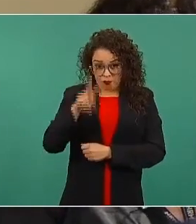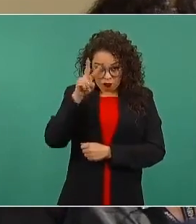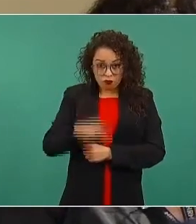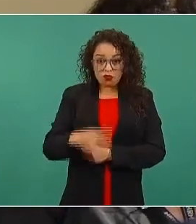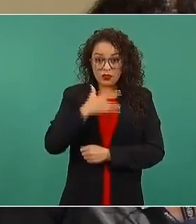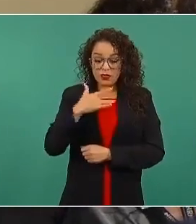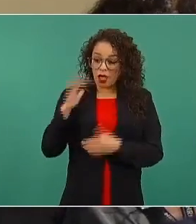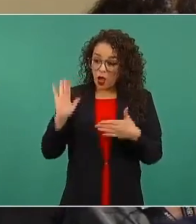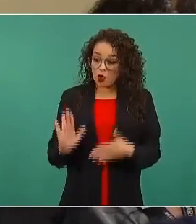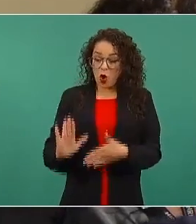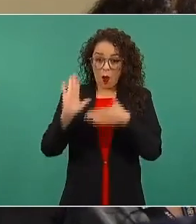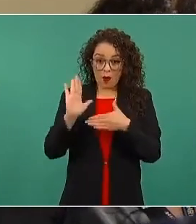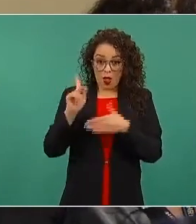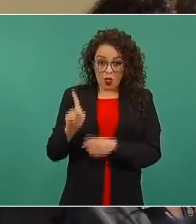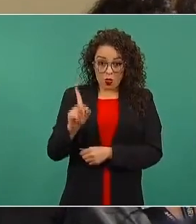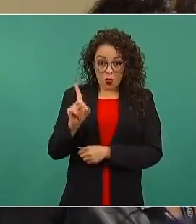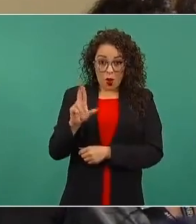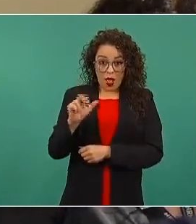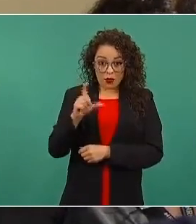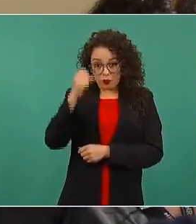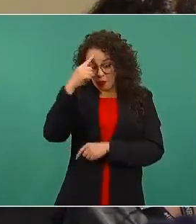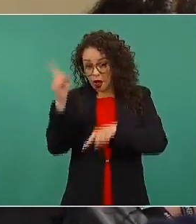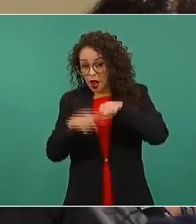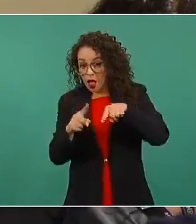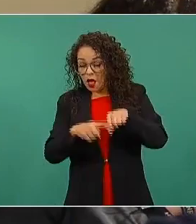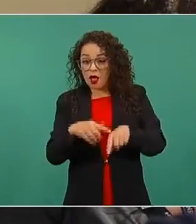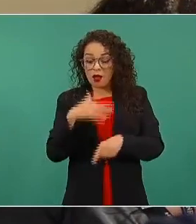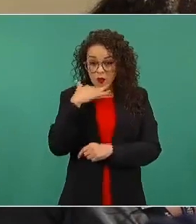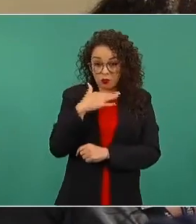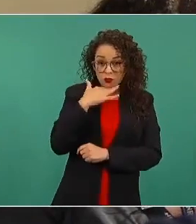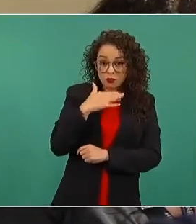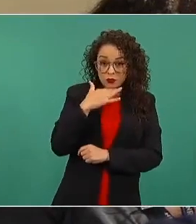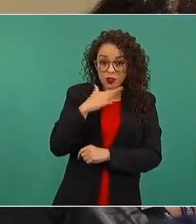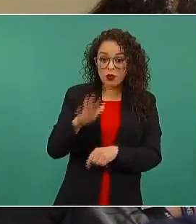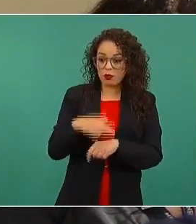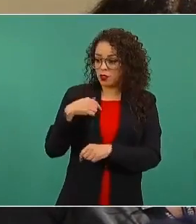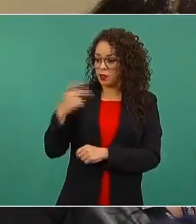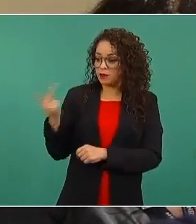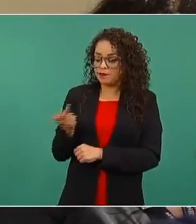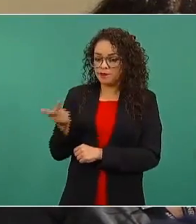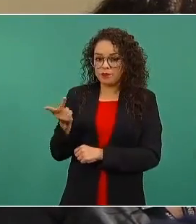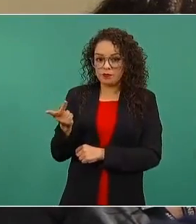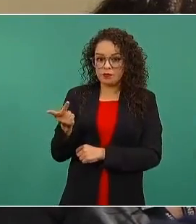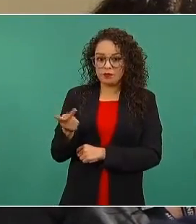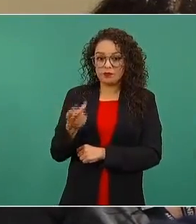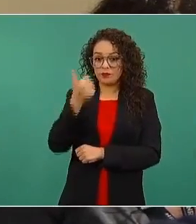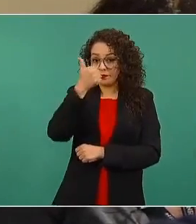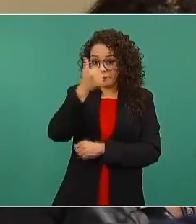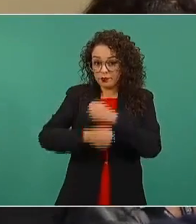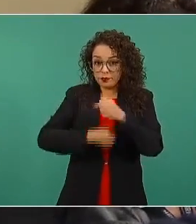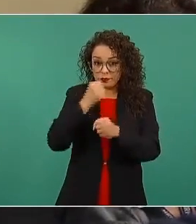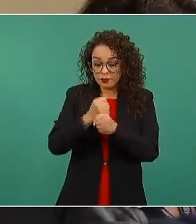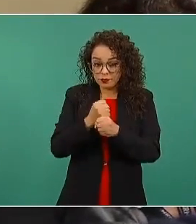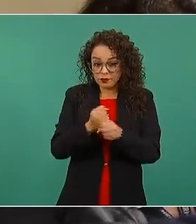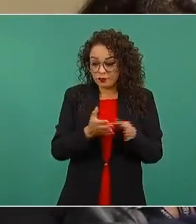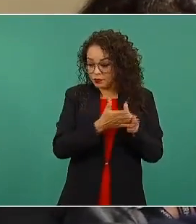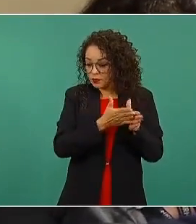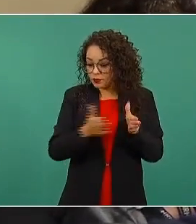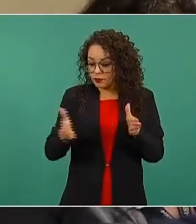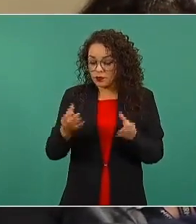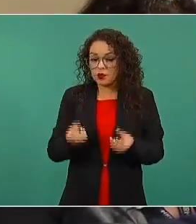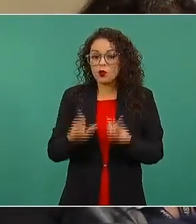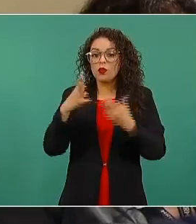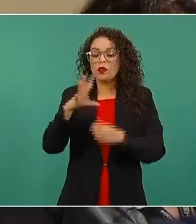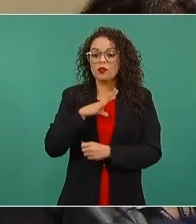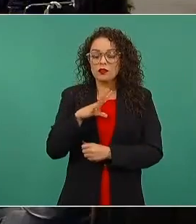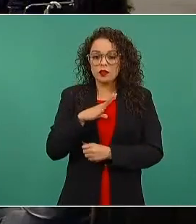además le preguntaba yo también a Durazo cuántos padrecistas hay en su sexenio, lo más preocupante es que no, están, no